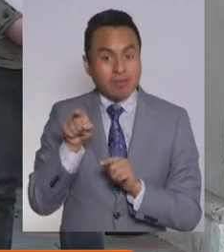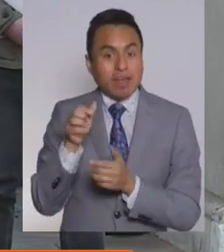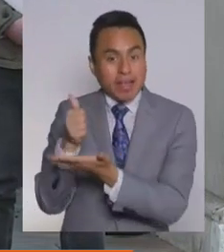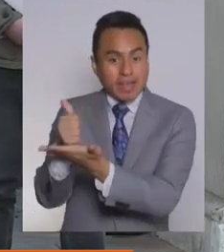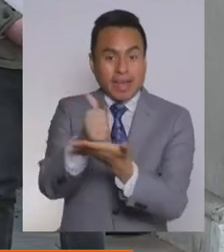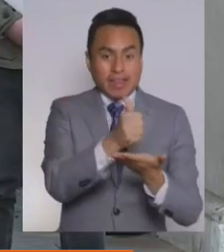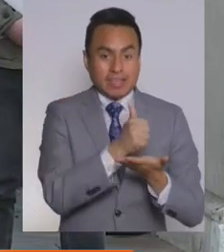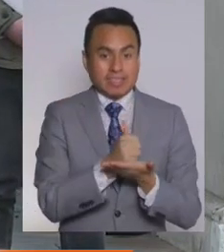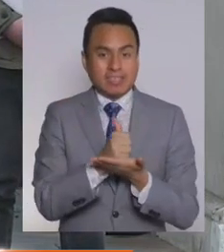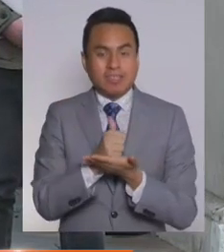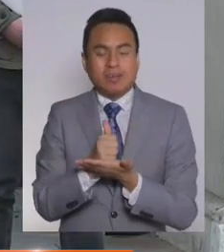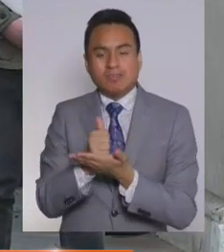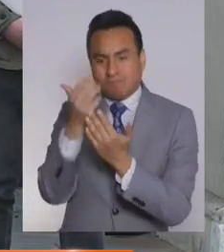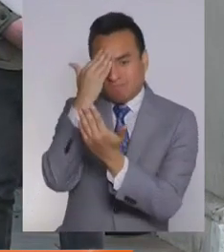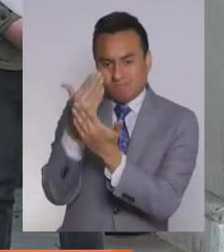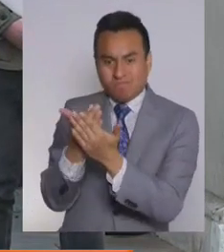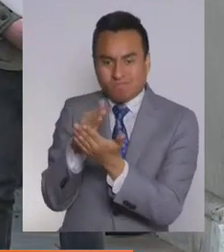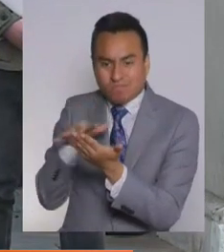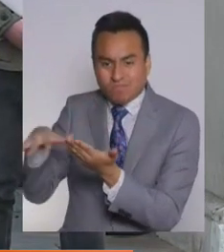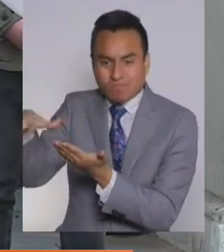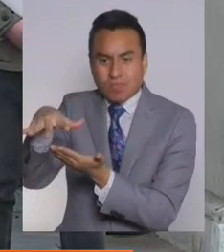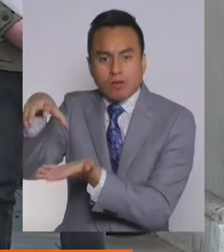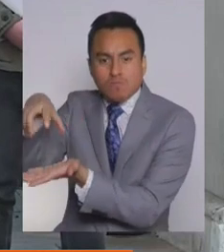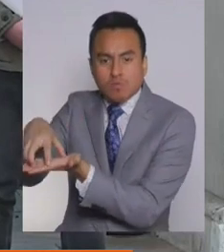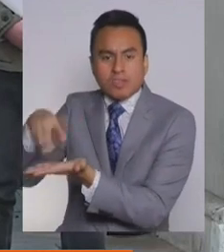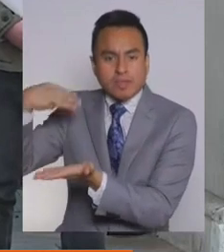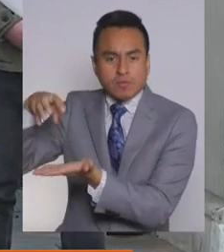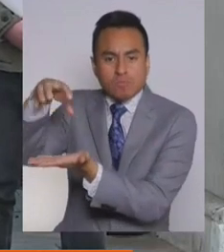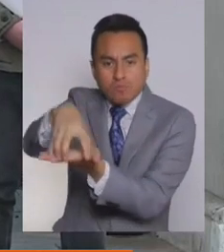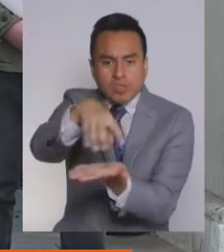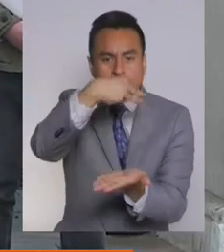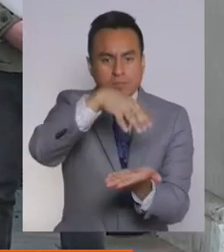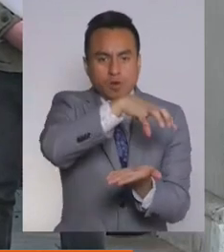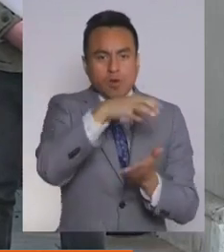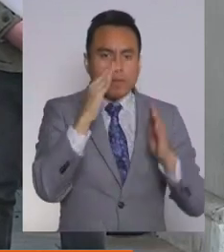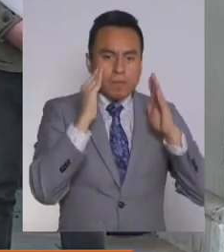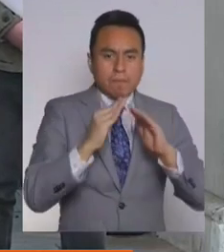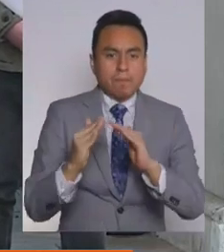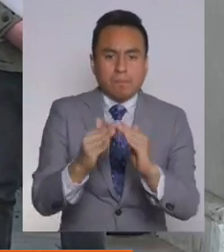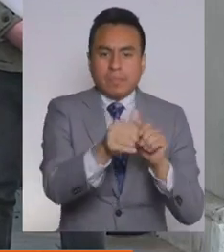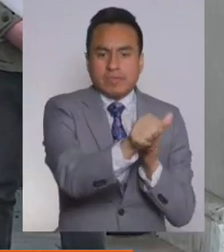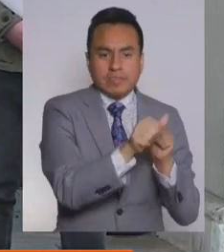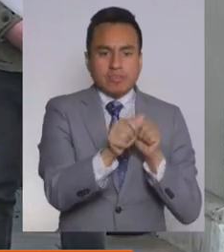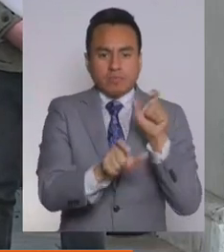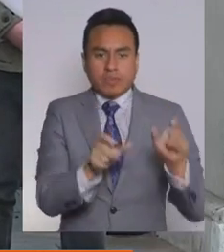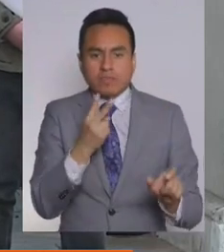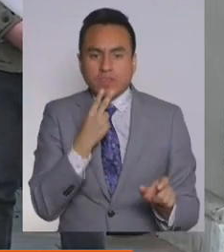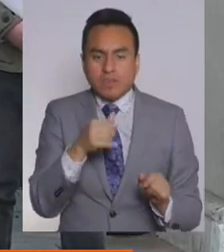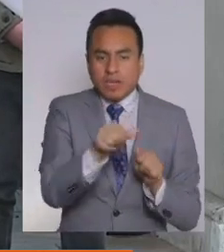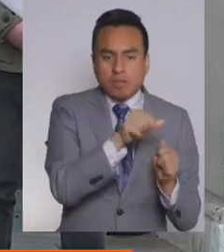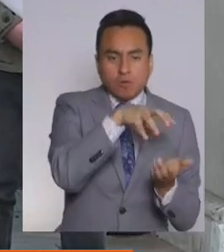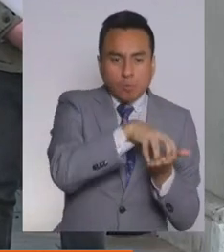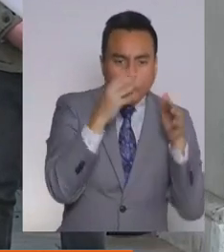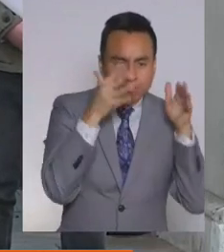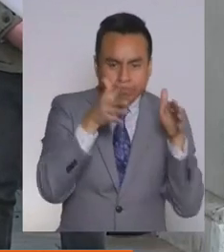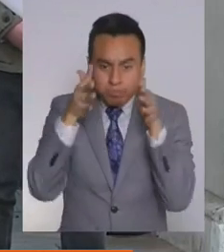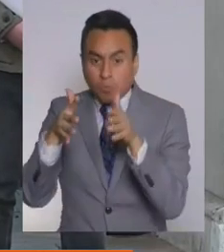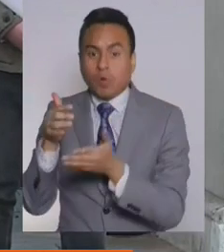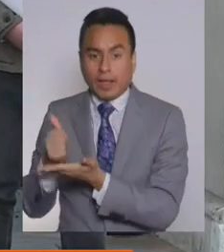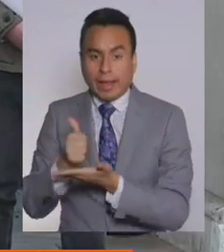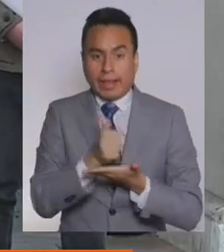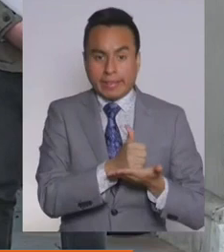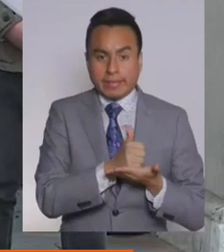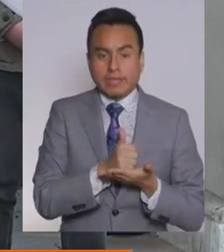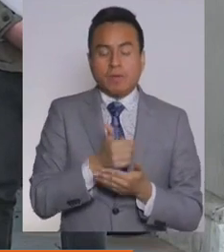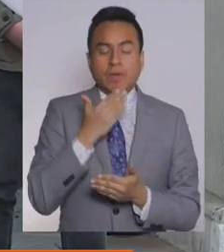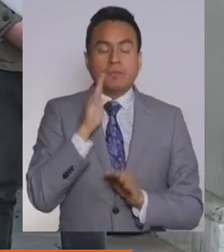día al pie del cañón en cada uno de sus municipios, atendiendo a sus vecinos y vecinas en cada una de sus comunas. Y no solamente con